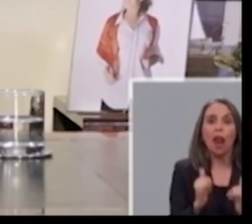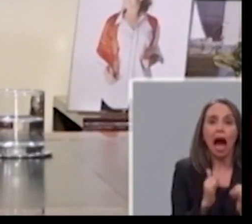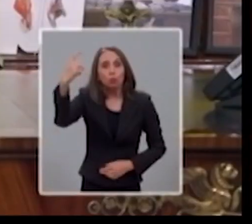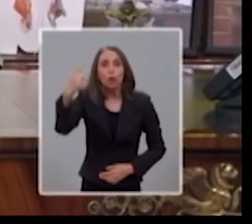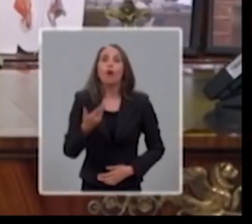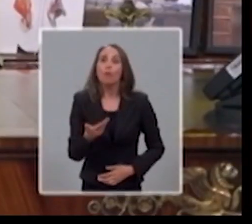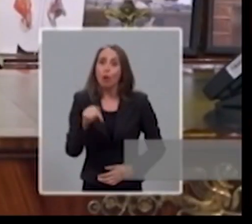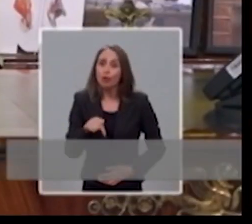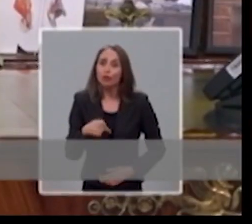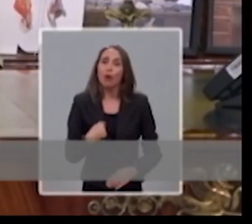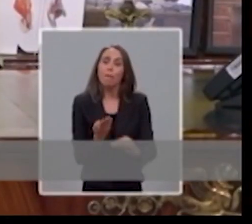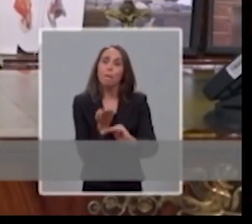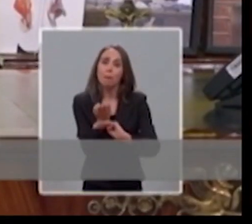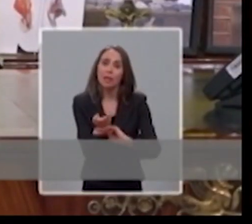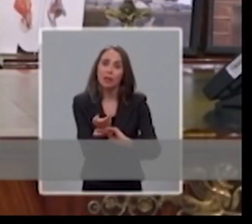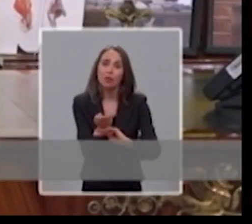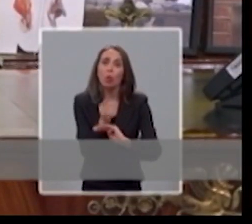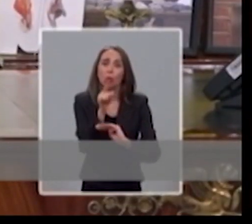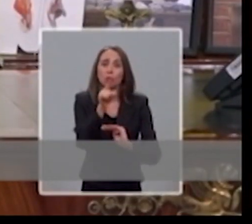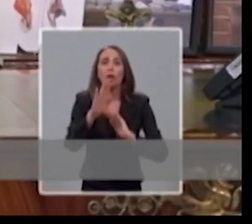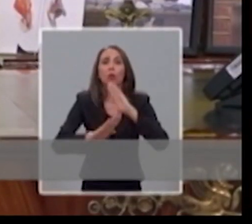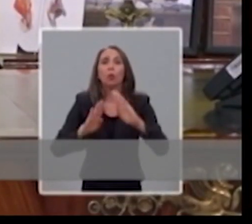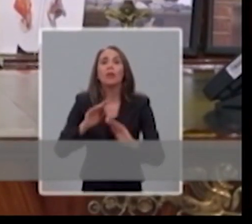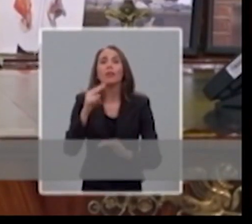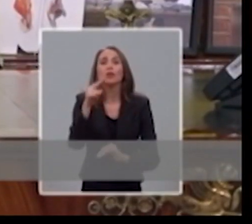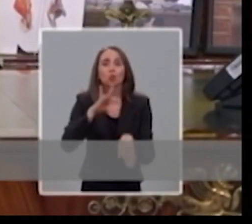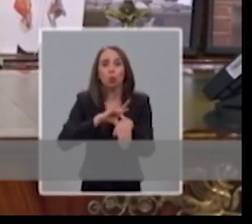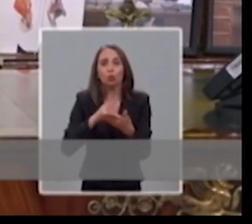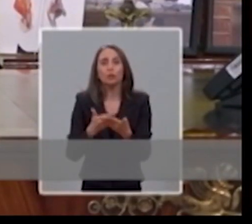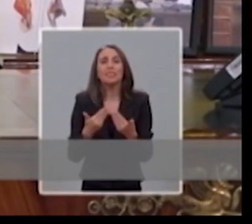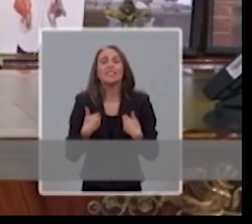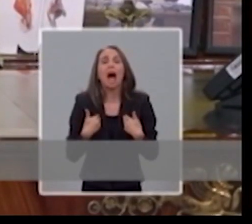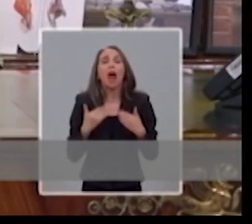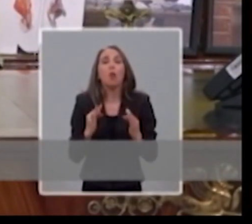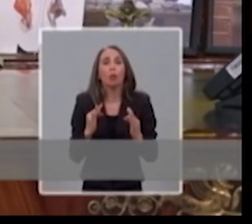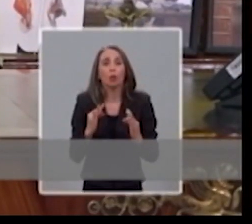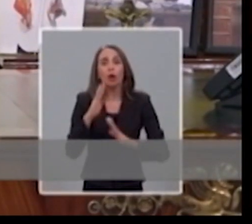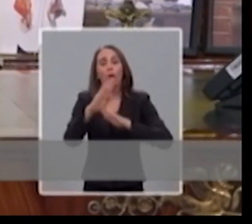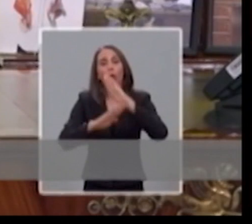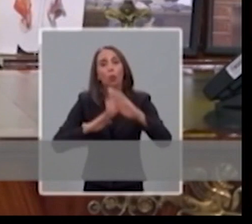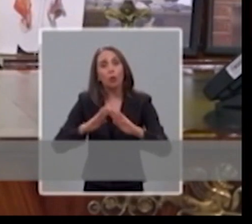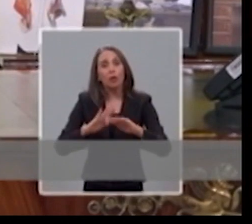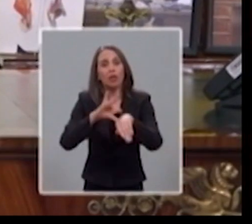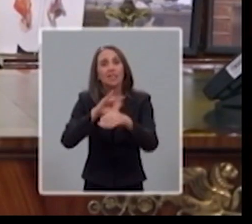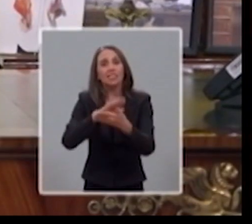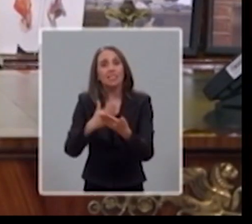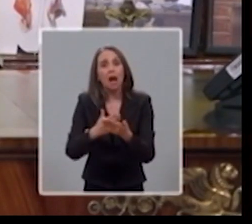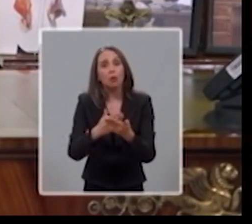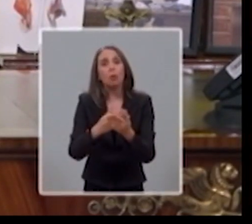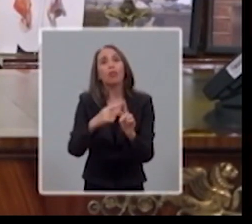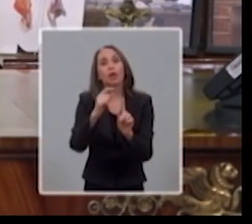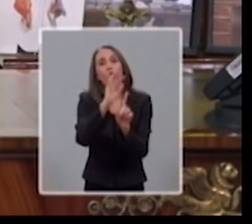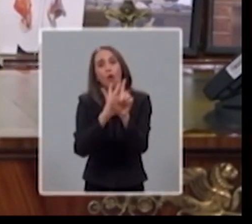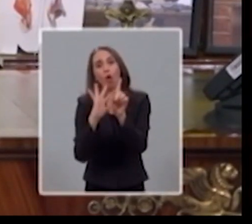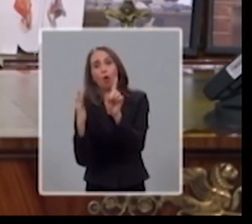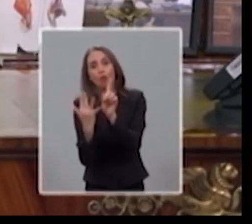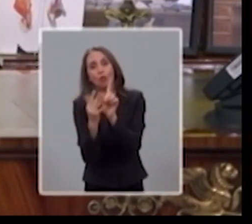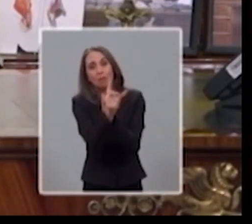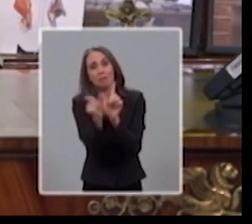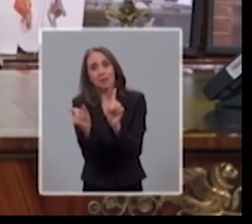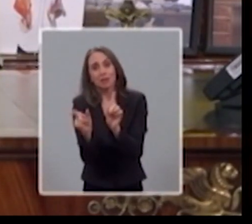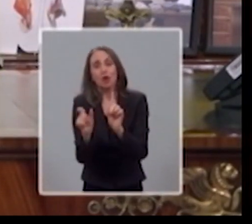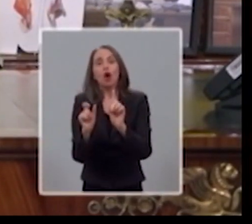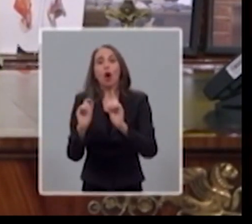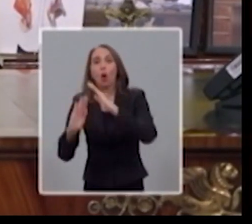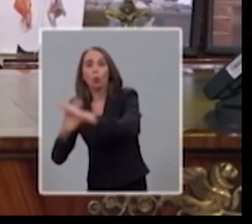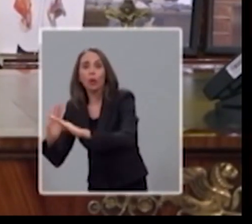coronavirus. Les quiero pedir que cuiden su salud, pero también que cuiden la salud de los demás. Cuidémonos